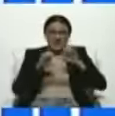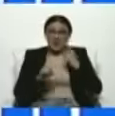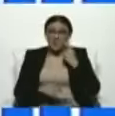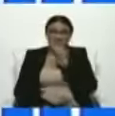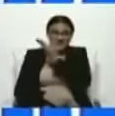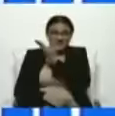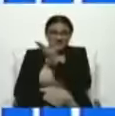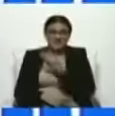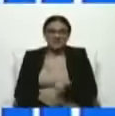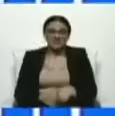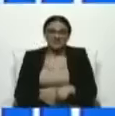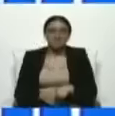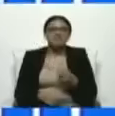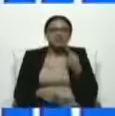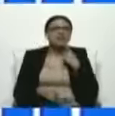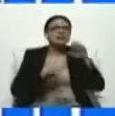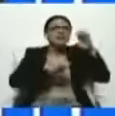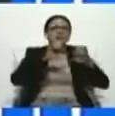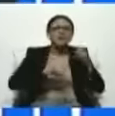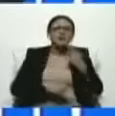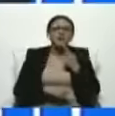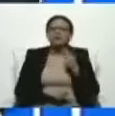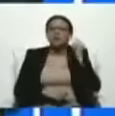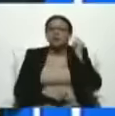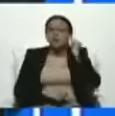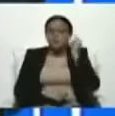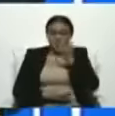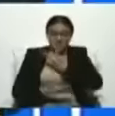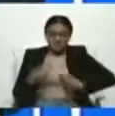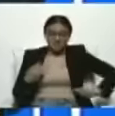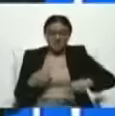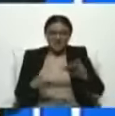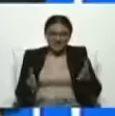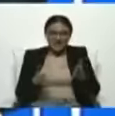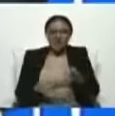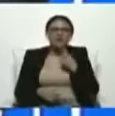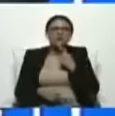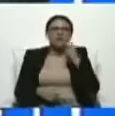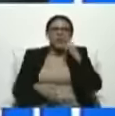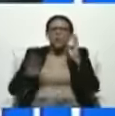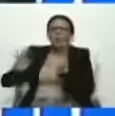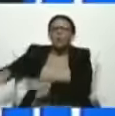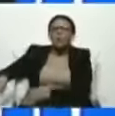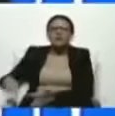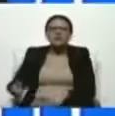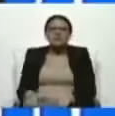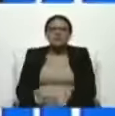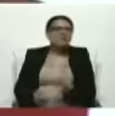tercero. Por supuesto, se llenaron de memes como este. Llega Maduro a México.